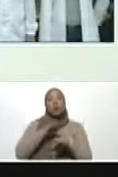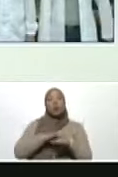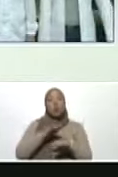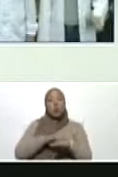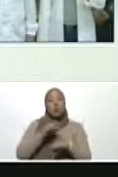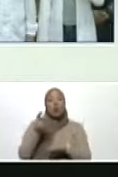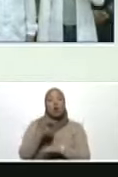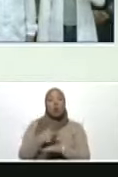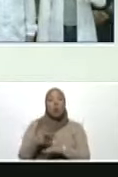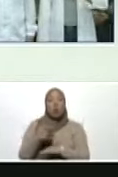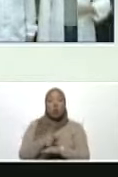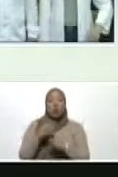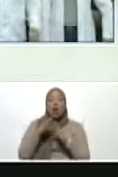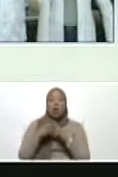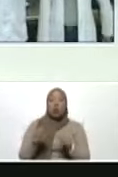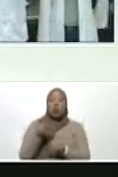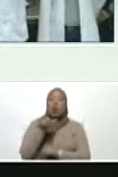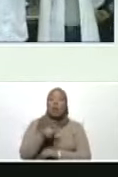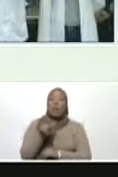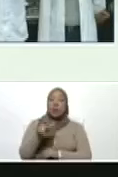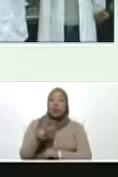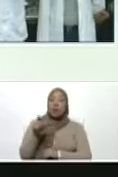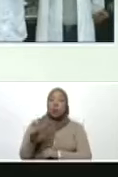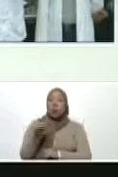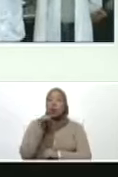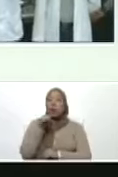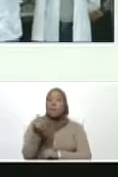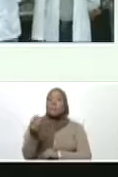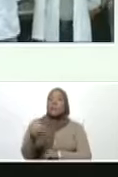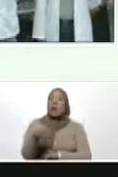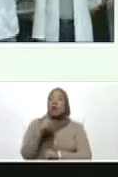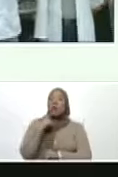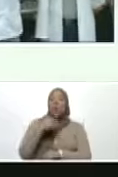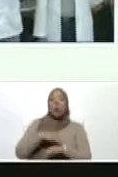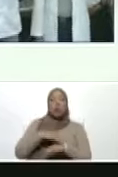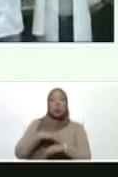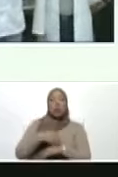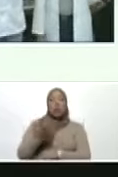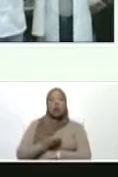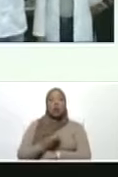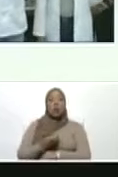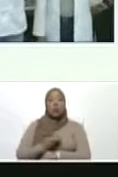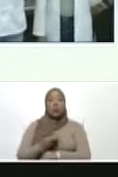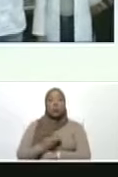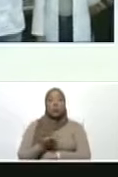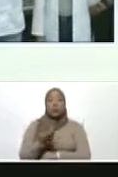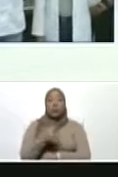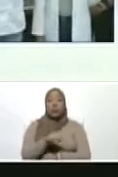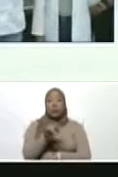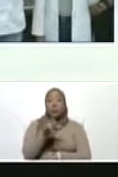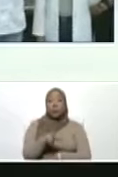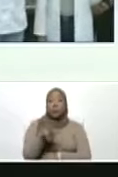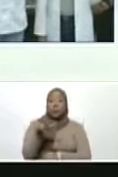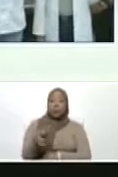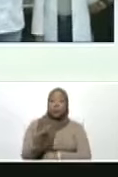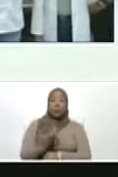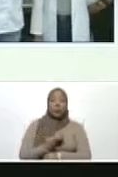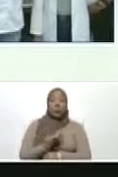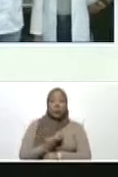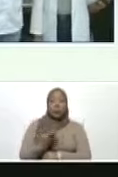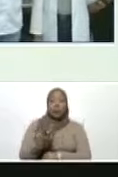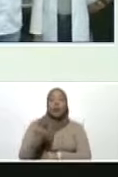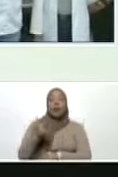los gobernadores y gobernadoras, le hago un llamado a los alcaldes, alcaldesas, le hago un llamado